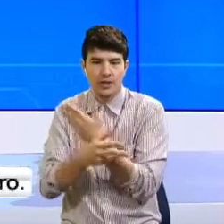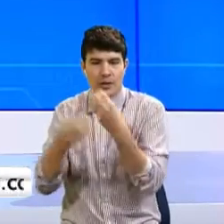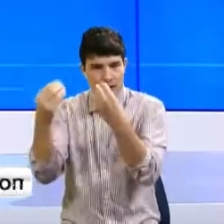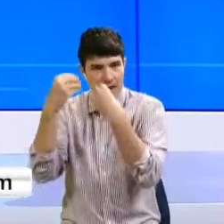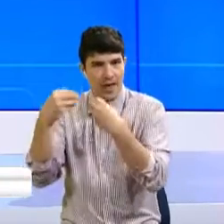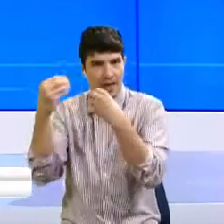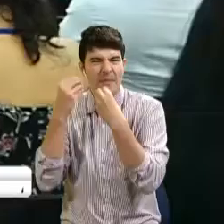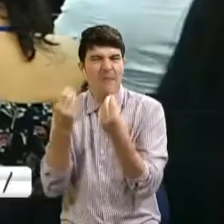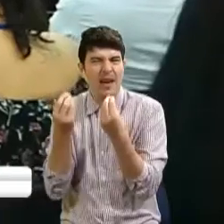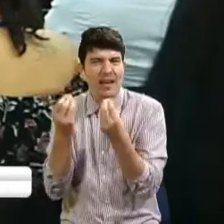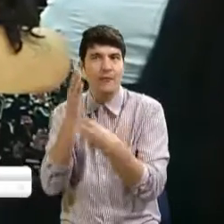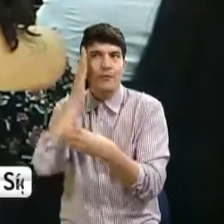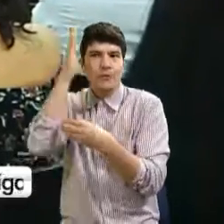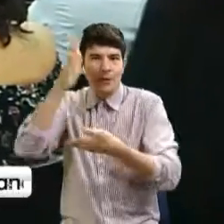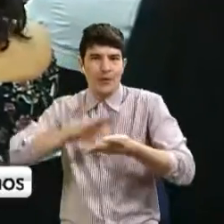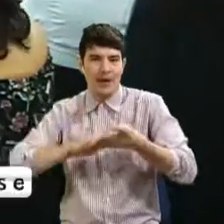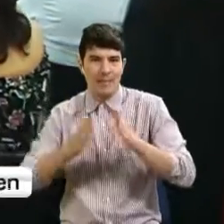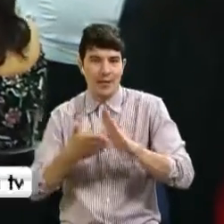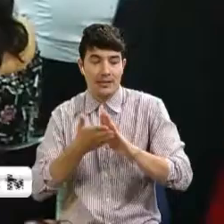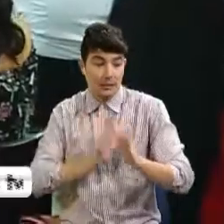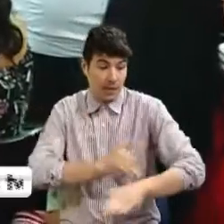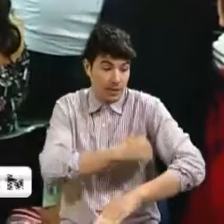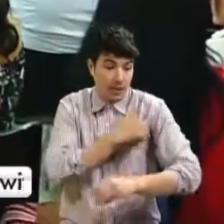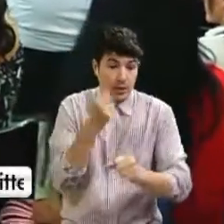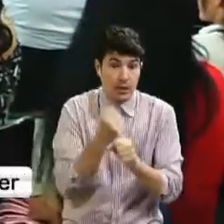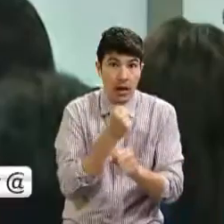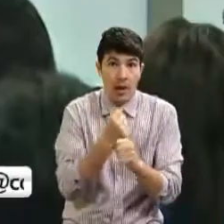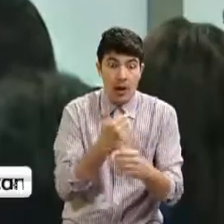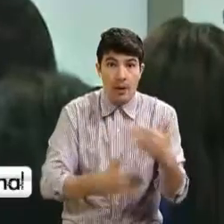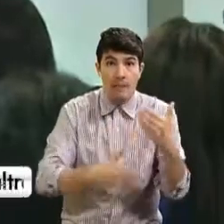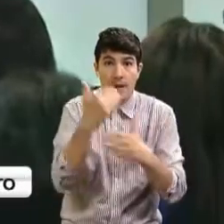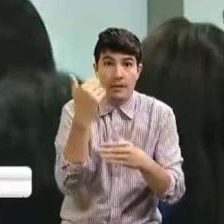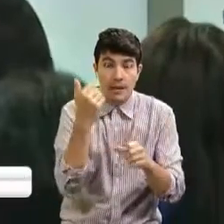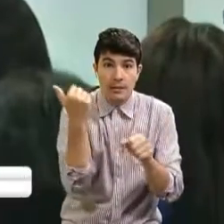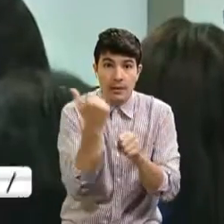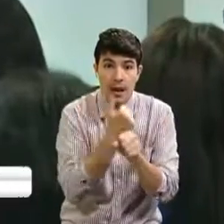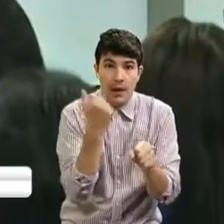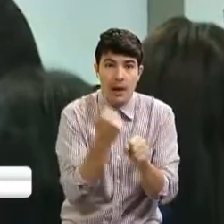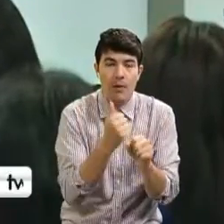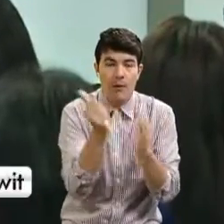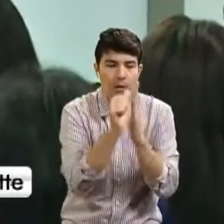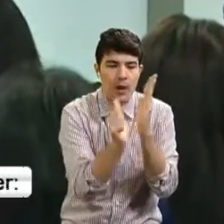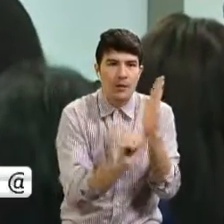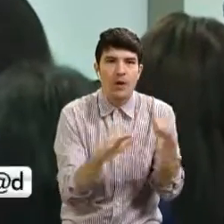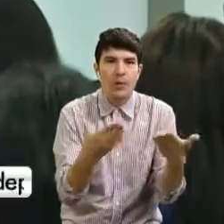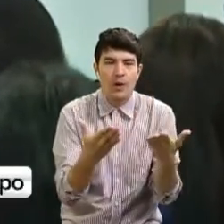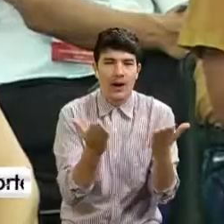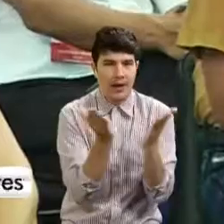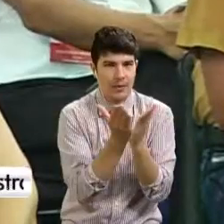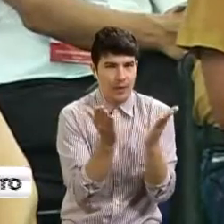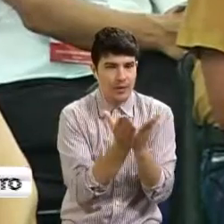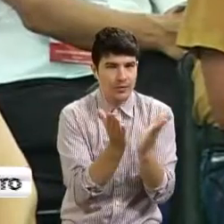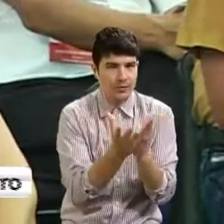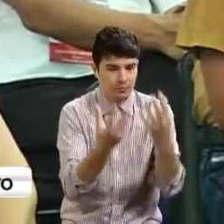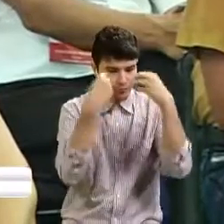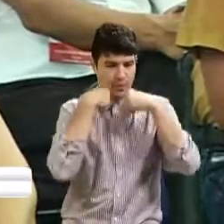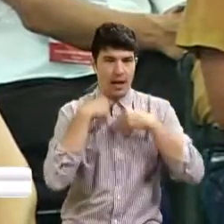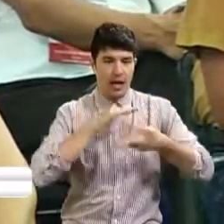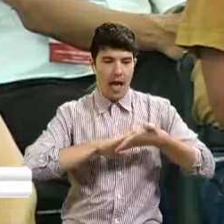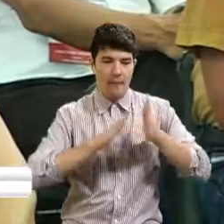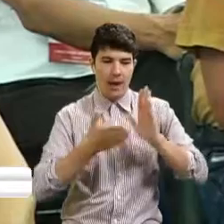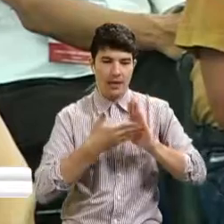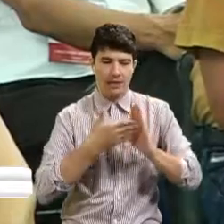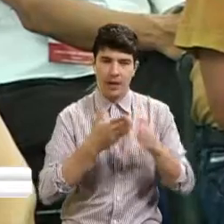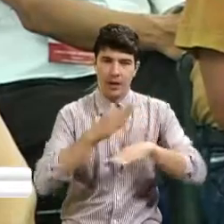paz desde el ministerio del trabajo se ha puesto en marcha el programa educándonos para la paz la convivencia y el trabajo decente